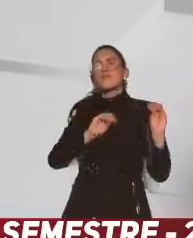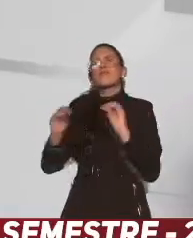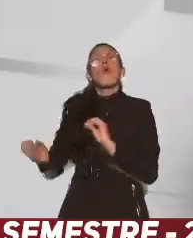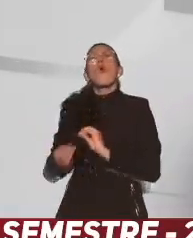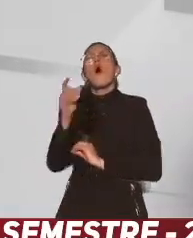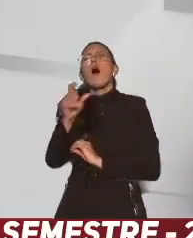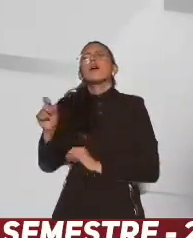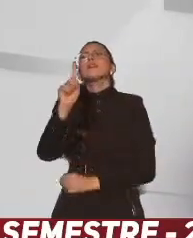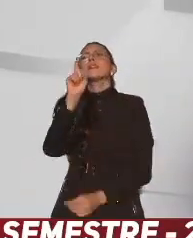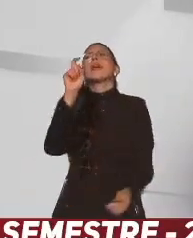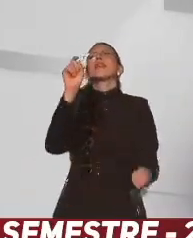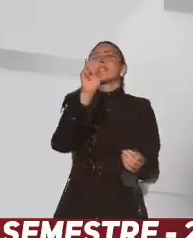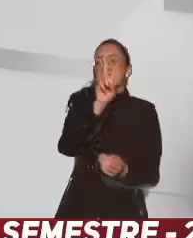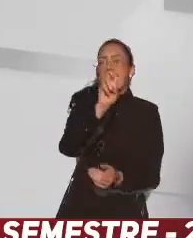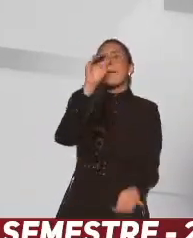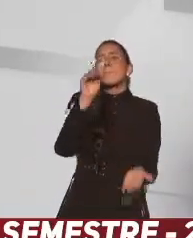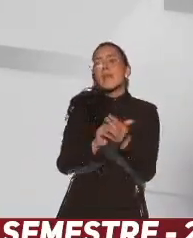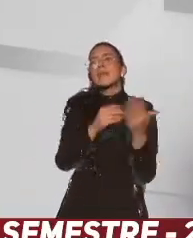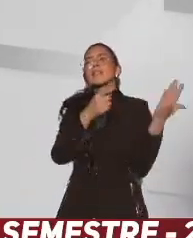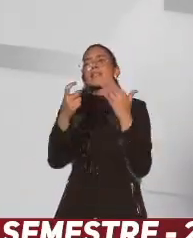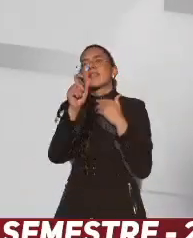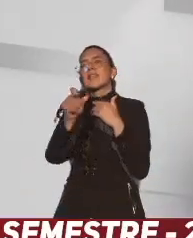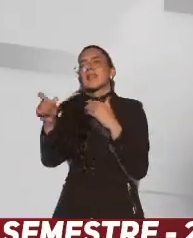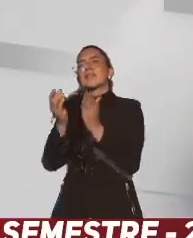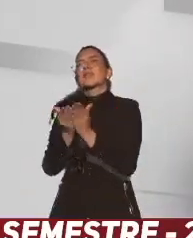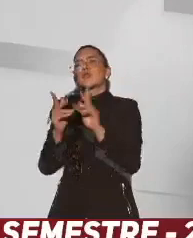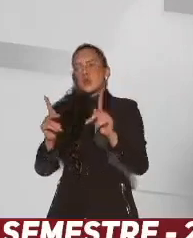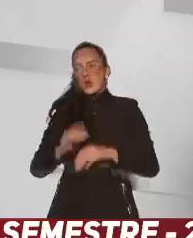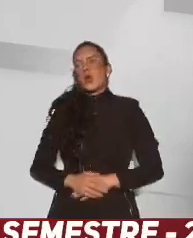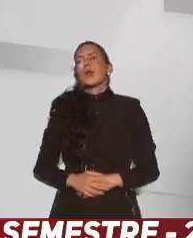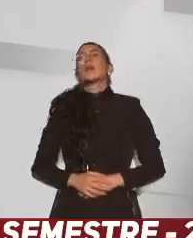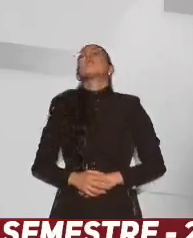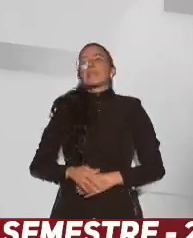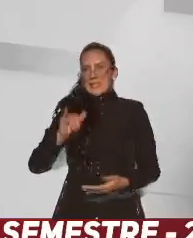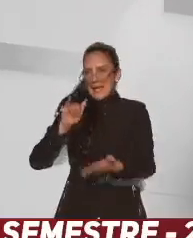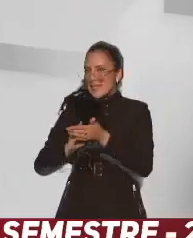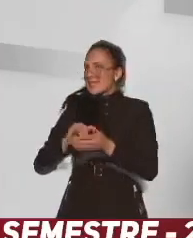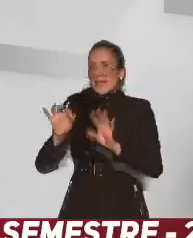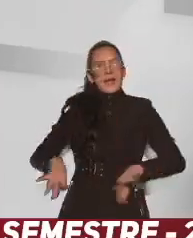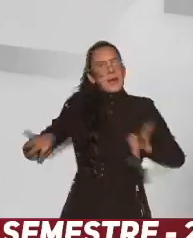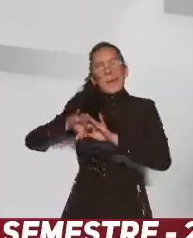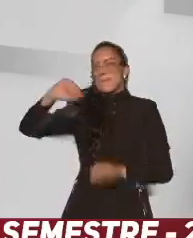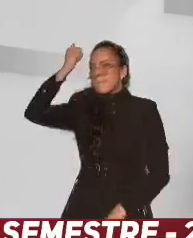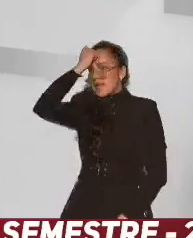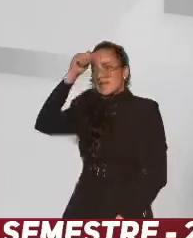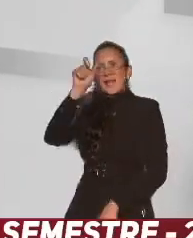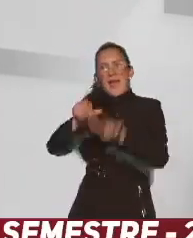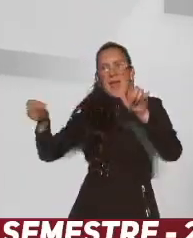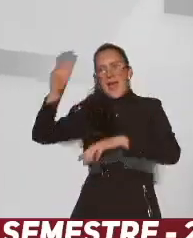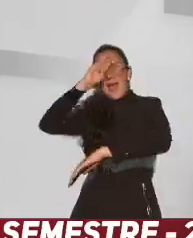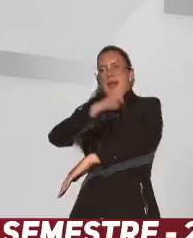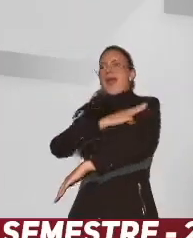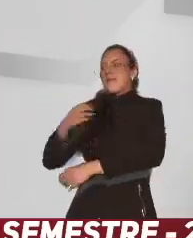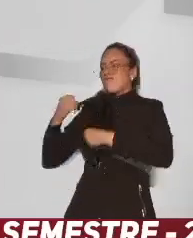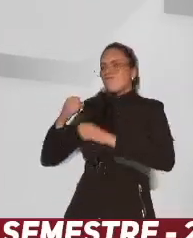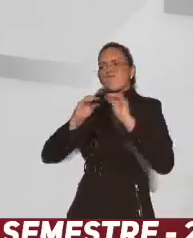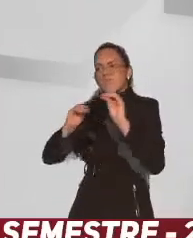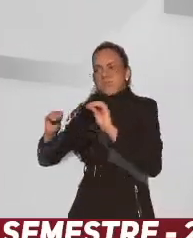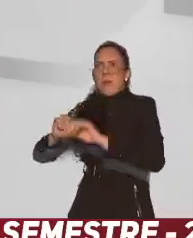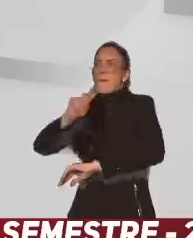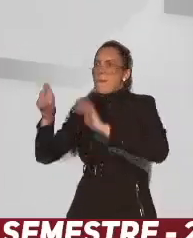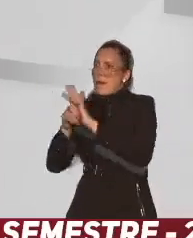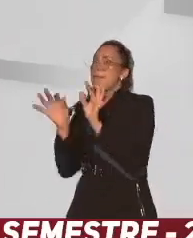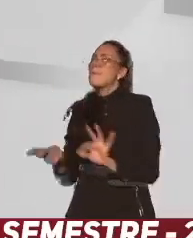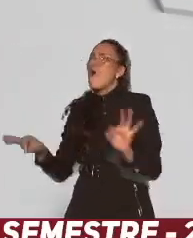fortalecen la ciencia militar como el eje que constantemente alimenta el conocimiento de hombres y mujeres del Ejército Nacional, siempre con la meta